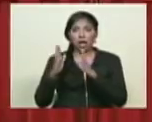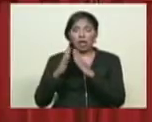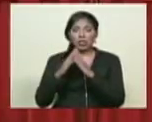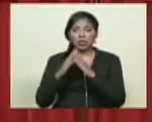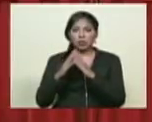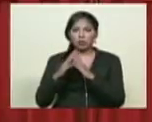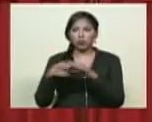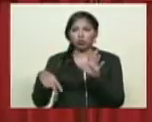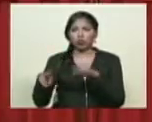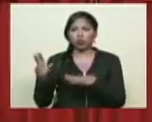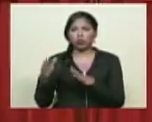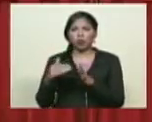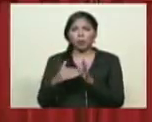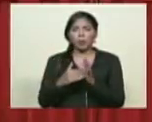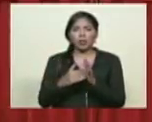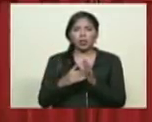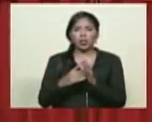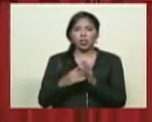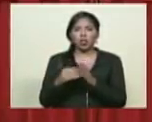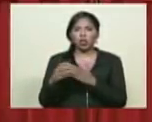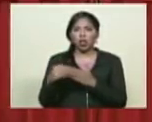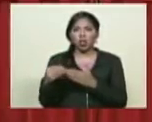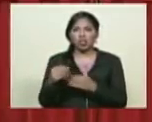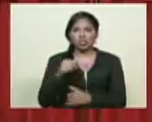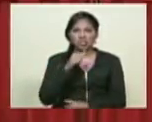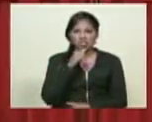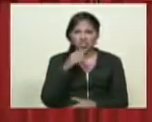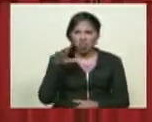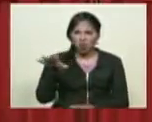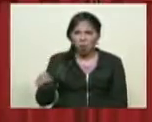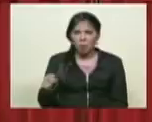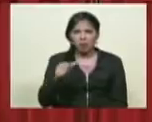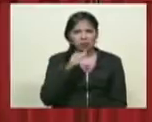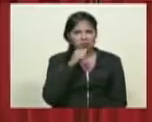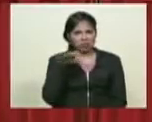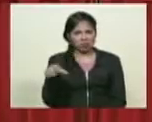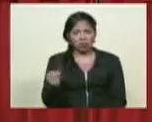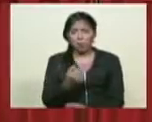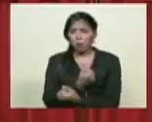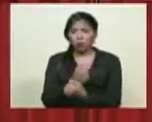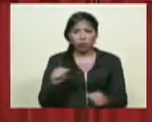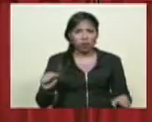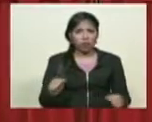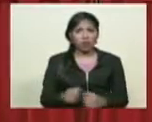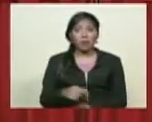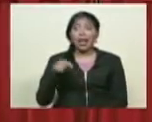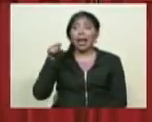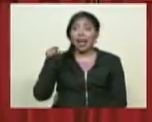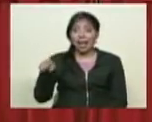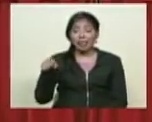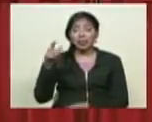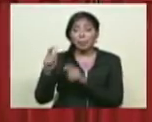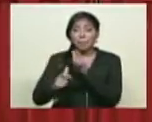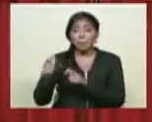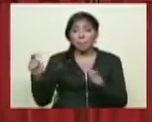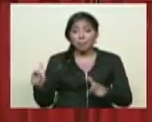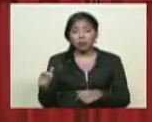eso? ¿Quién saca bolívares para pagarle eso? Es imposible. Entonces, esa gente le hizo daño a